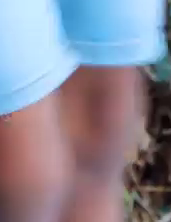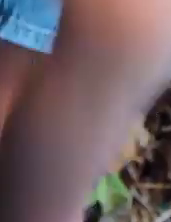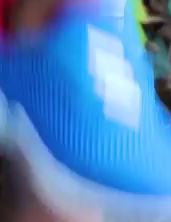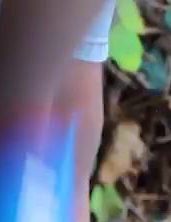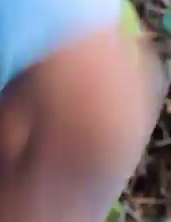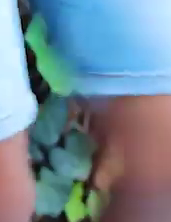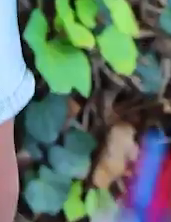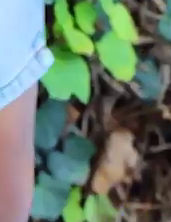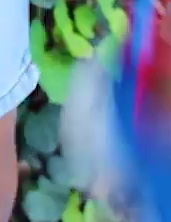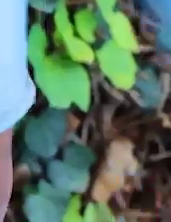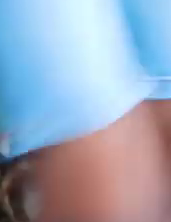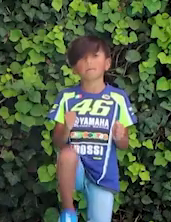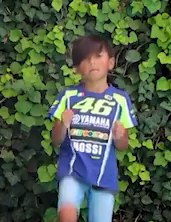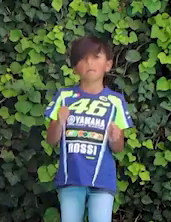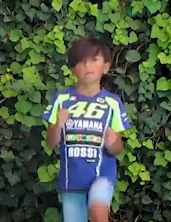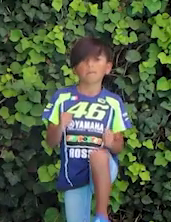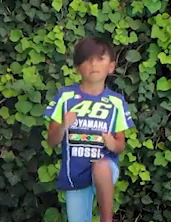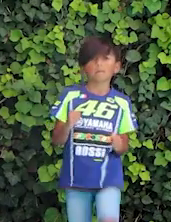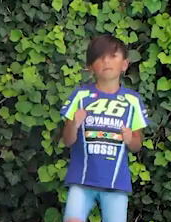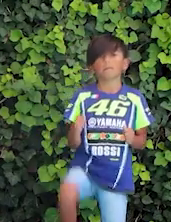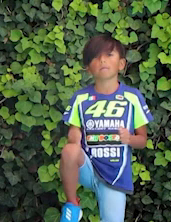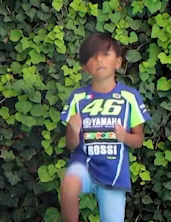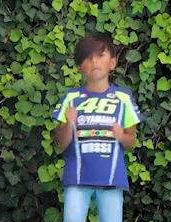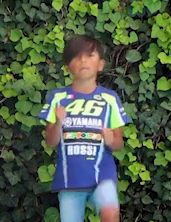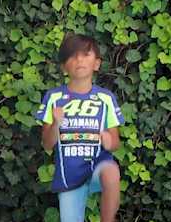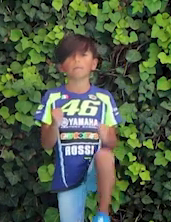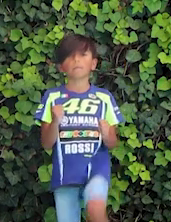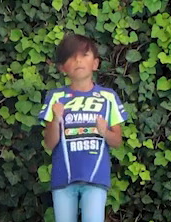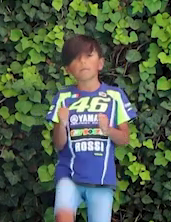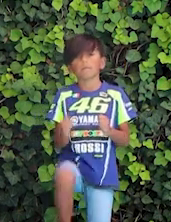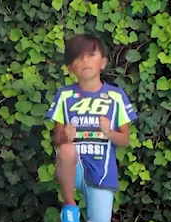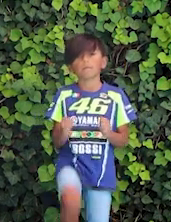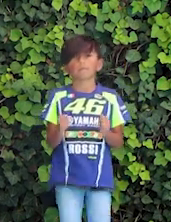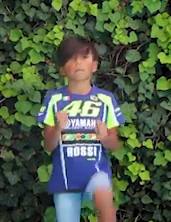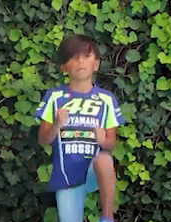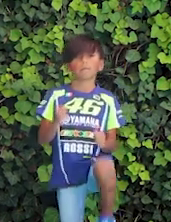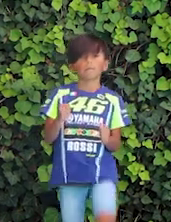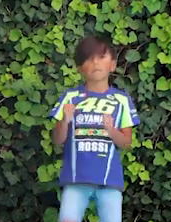Derecha, izquierda, espalda bien derecha,